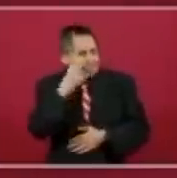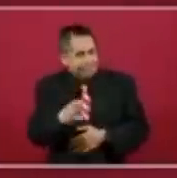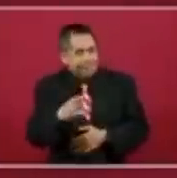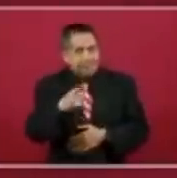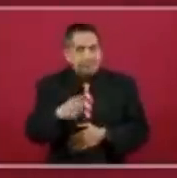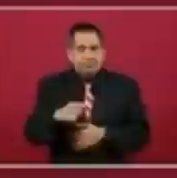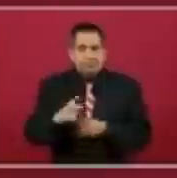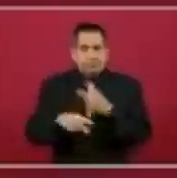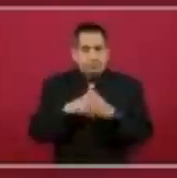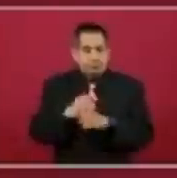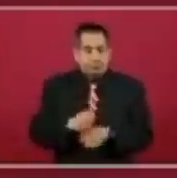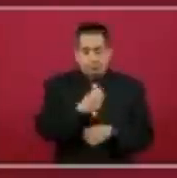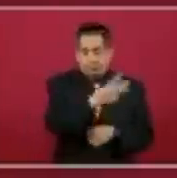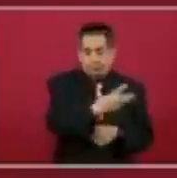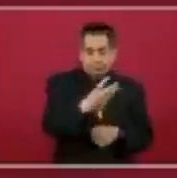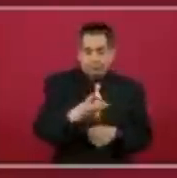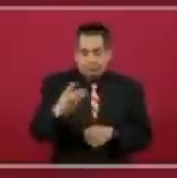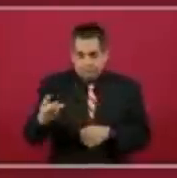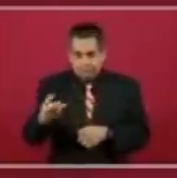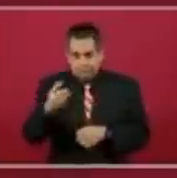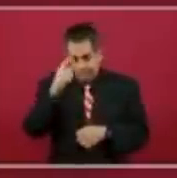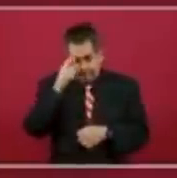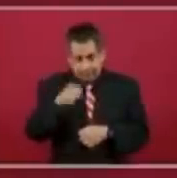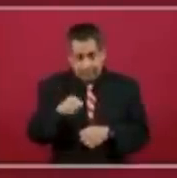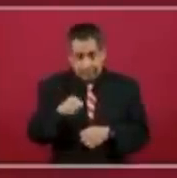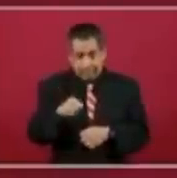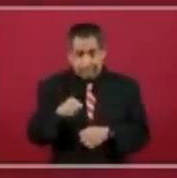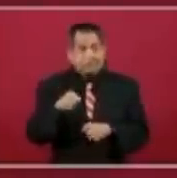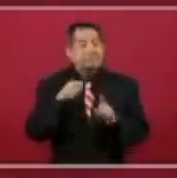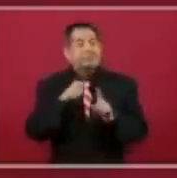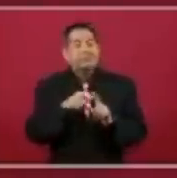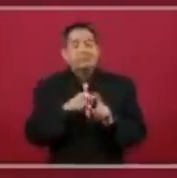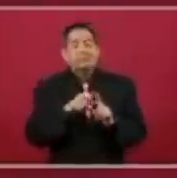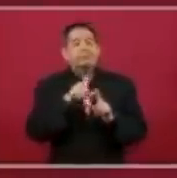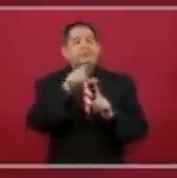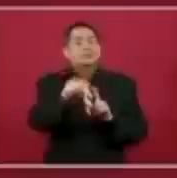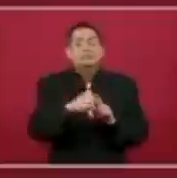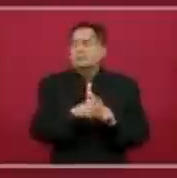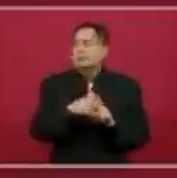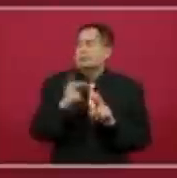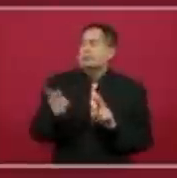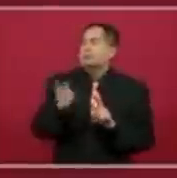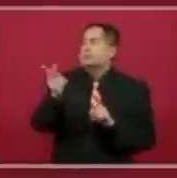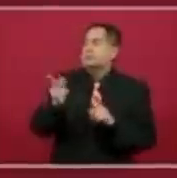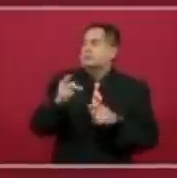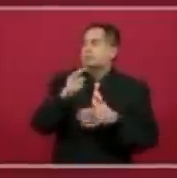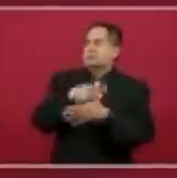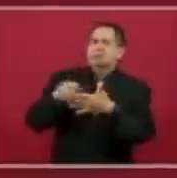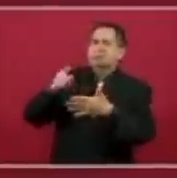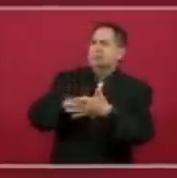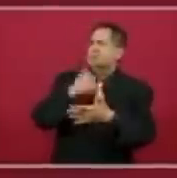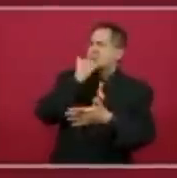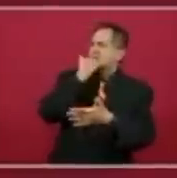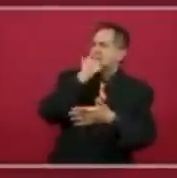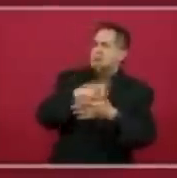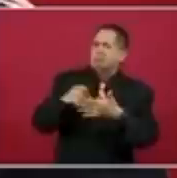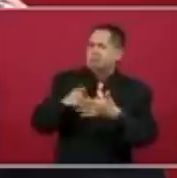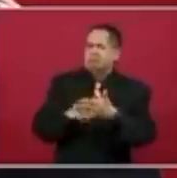que iba a enviar las ternas, cuando él hace el cuestionamiento a las ternas y